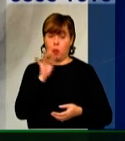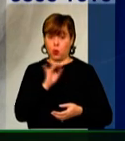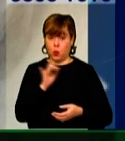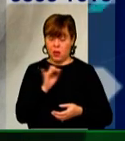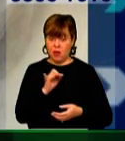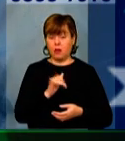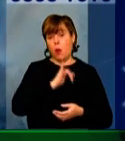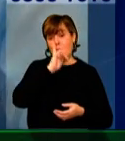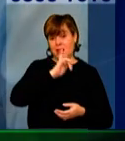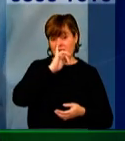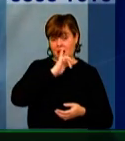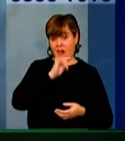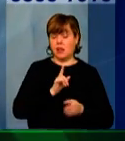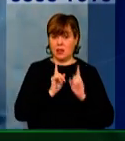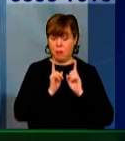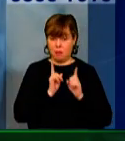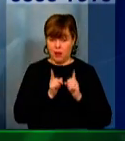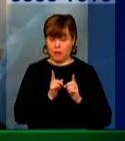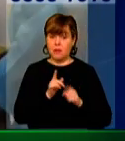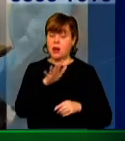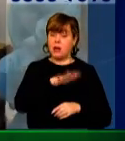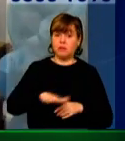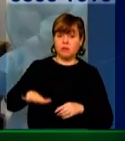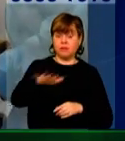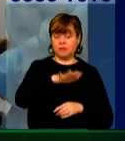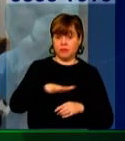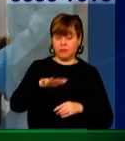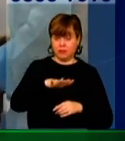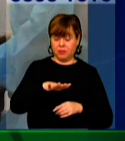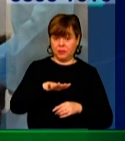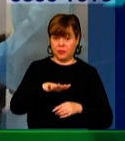un buen mensaje también para que nuestros